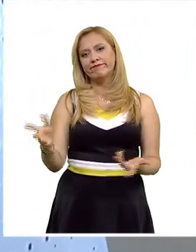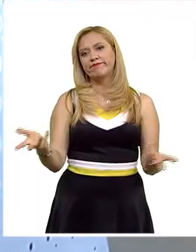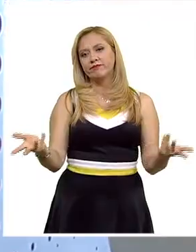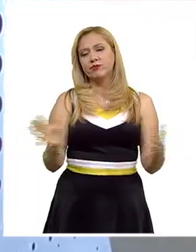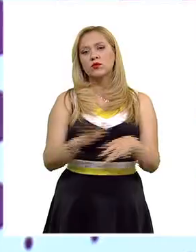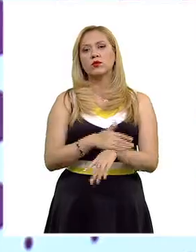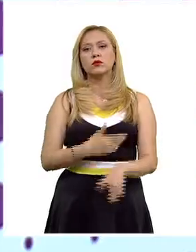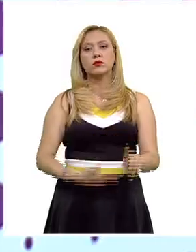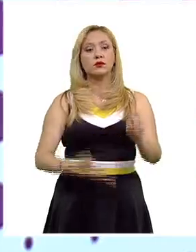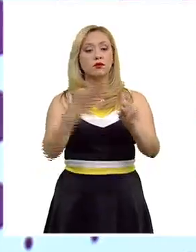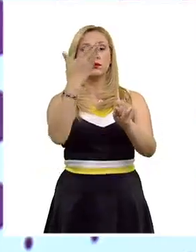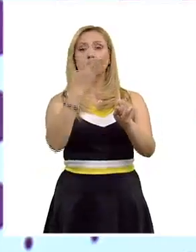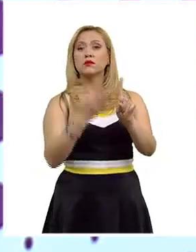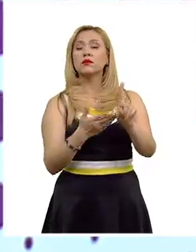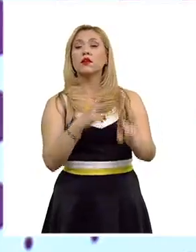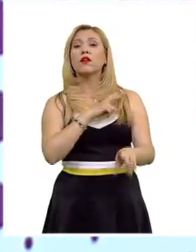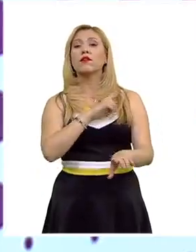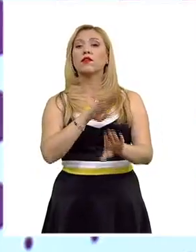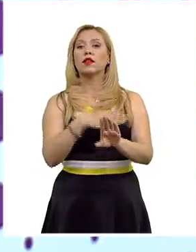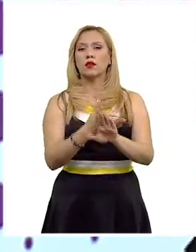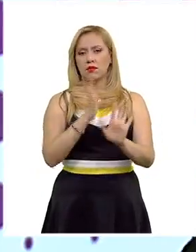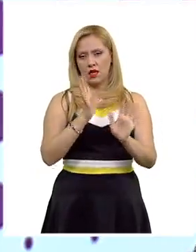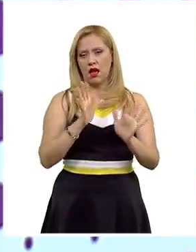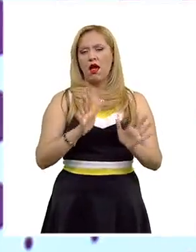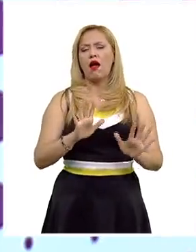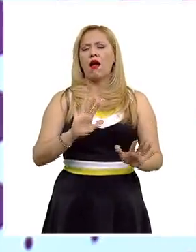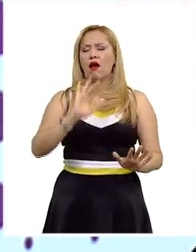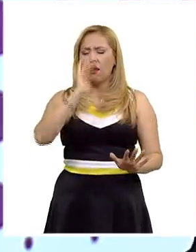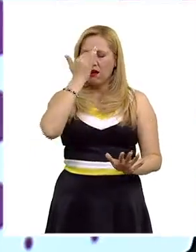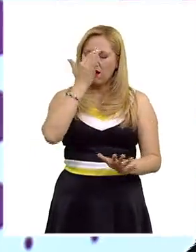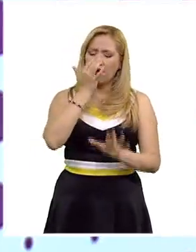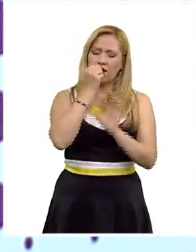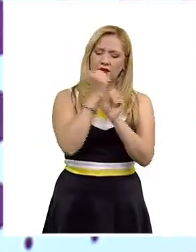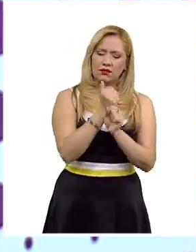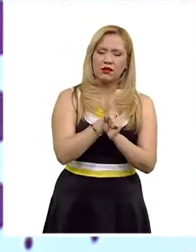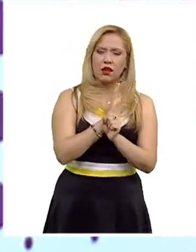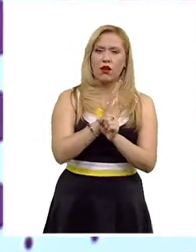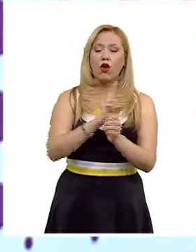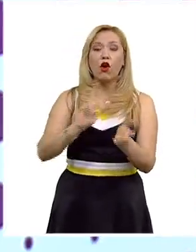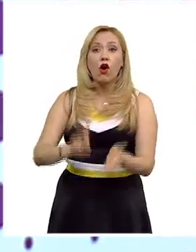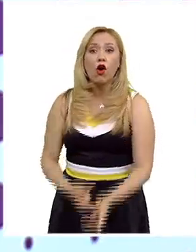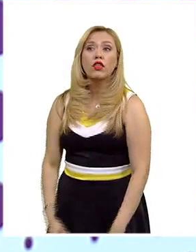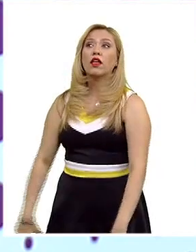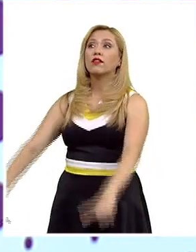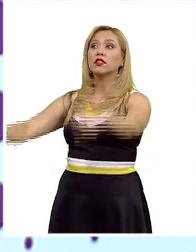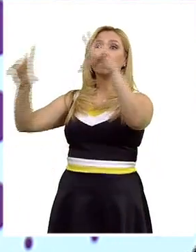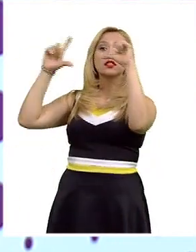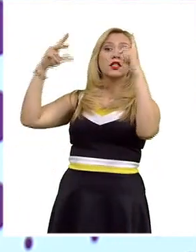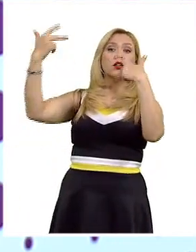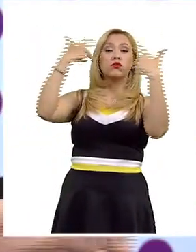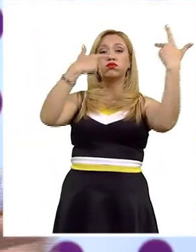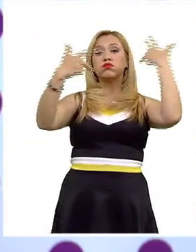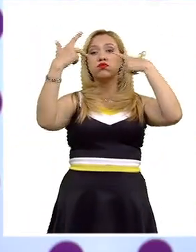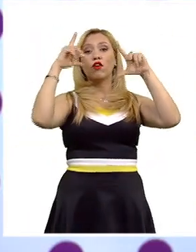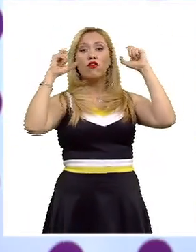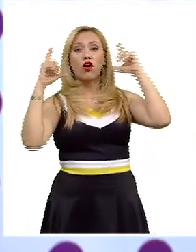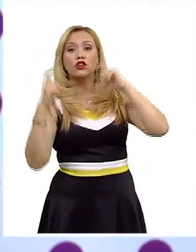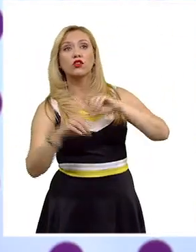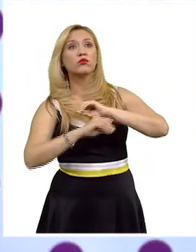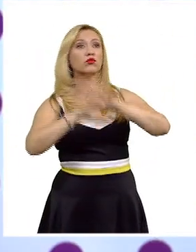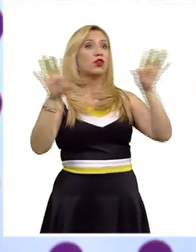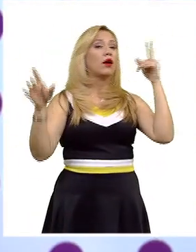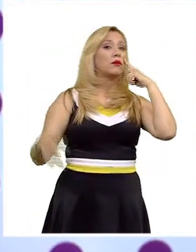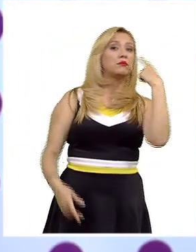a la víctima otra vez, o sea, ya lo vivió, ya lo padeció, ya las familias lo vivieron, lo sufrieron, y otra vez están